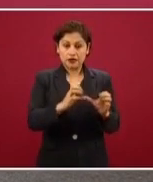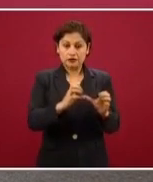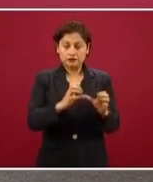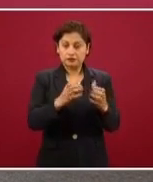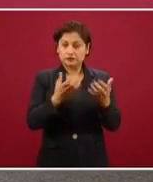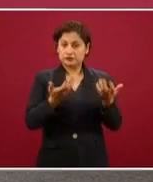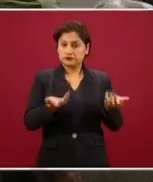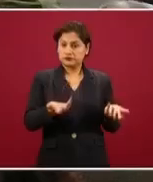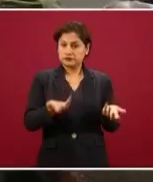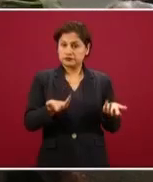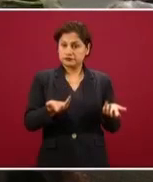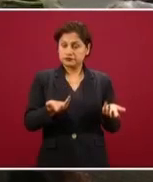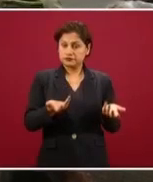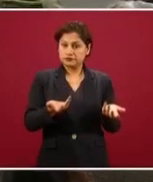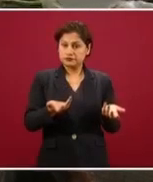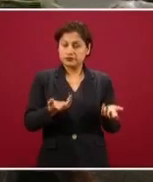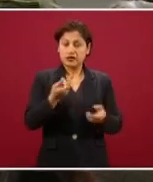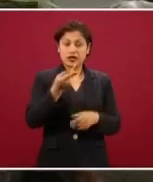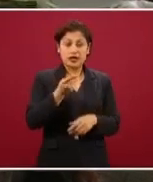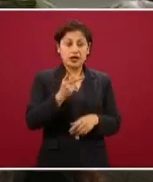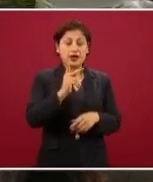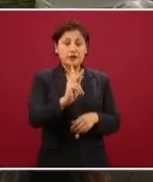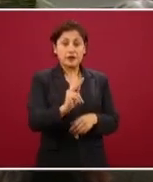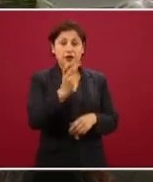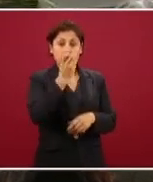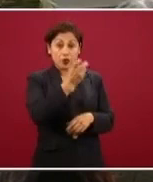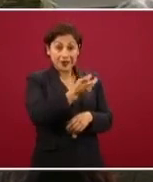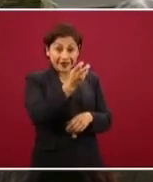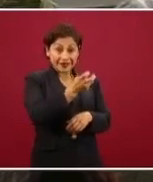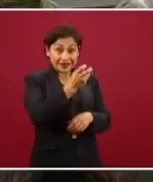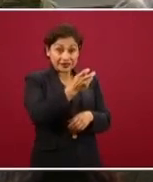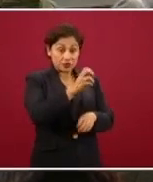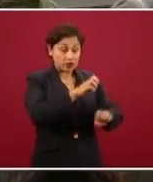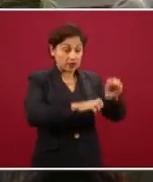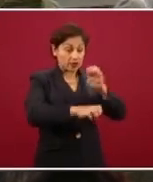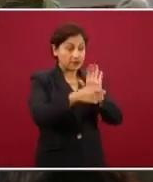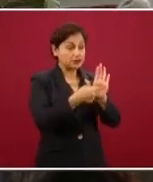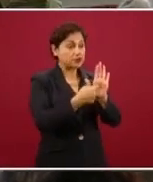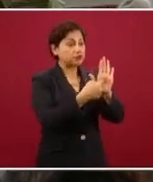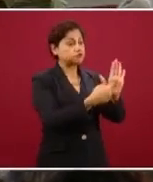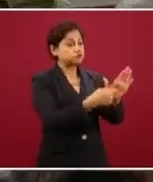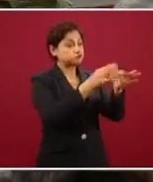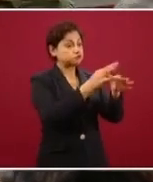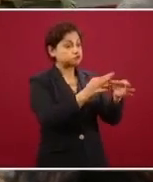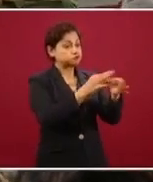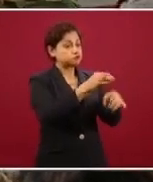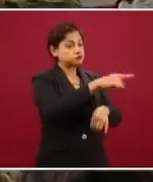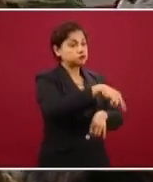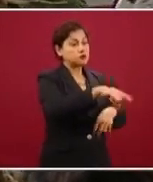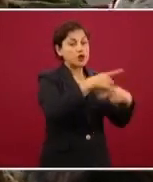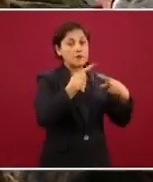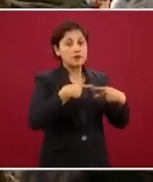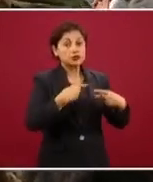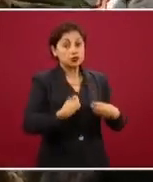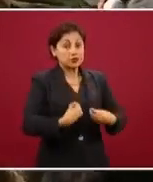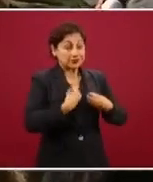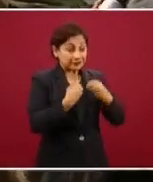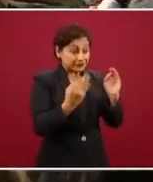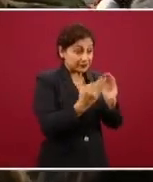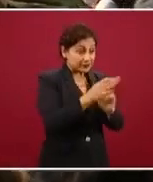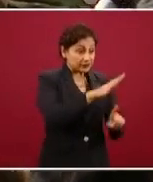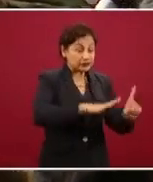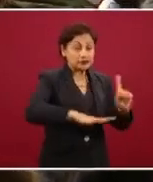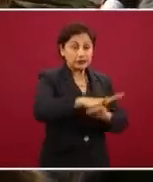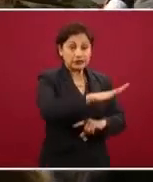Pero bueno, todo eso se tiene que explicar y que la gente decida. Pero no no va a haber consulta